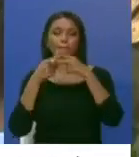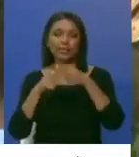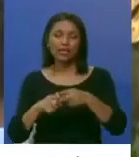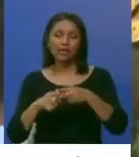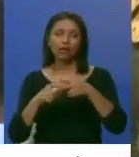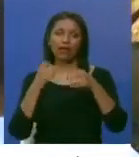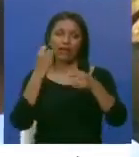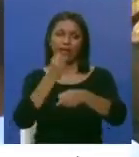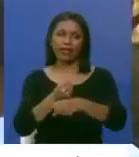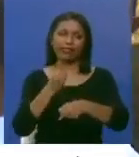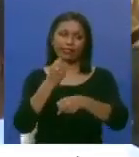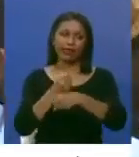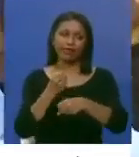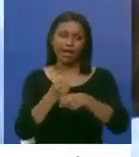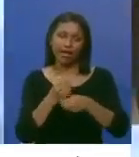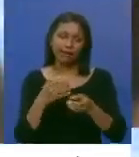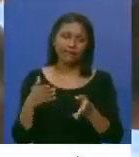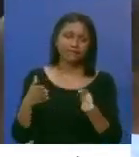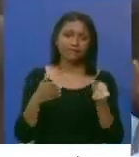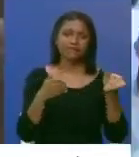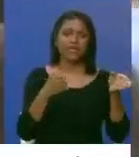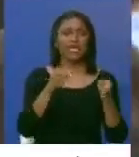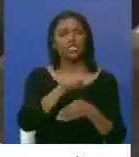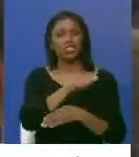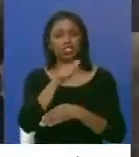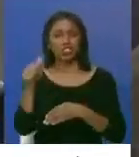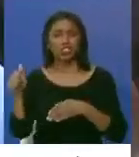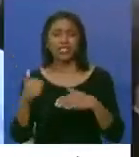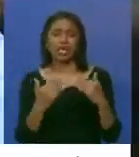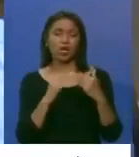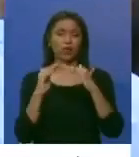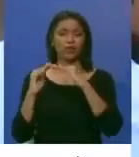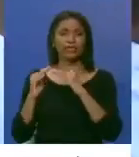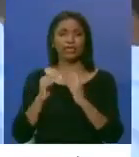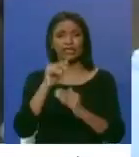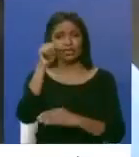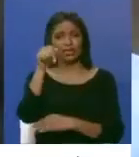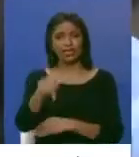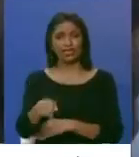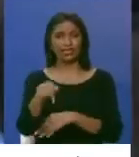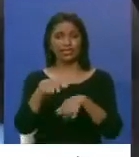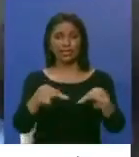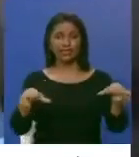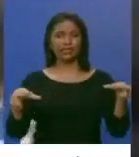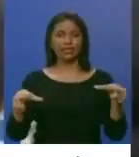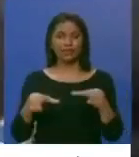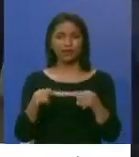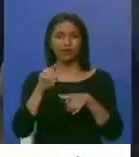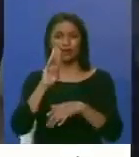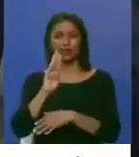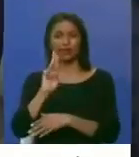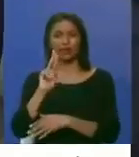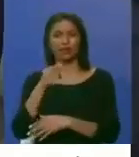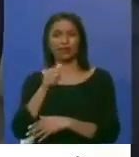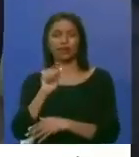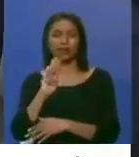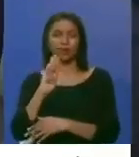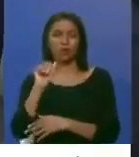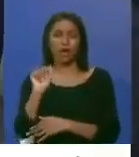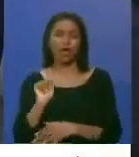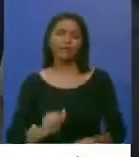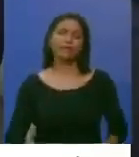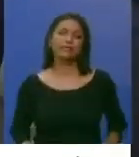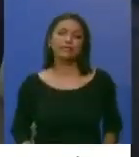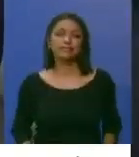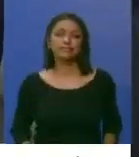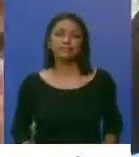que va hacia este plantel educativo y otras comunidades de este sector del distrito de Bugaba. El camino